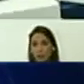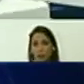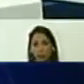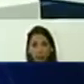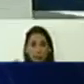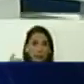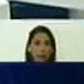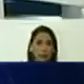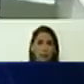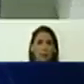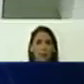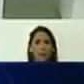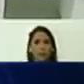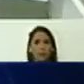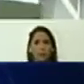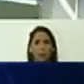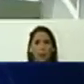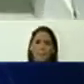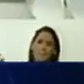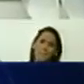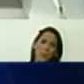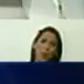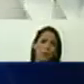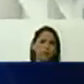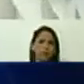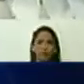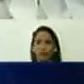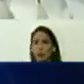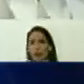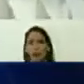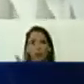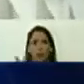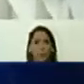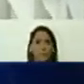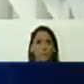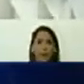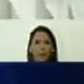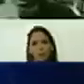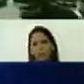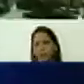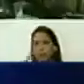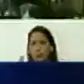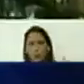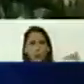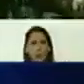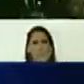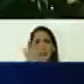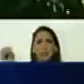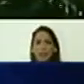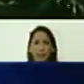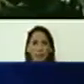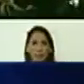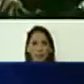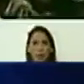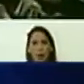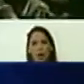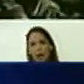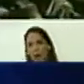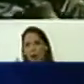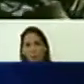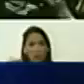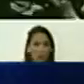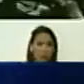tenemos previsto destruir más de 32.000 armas de fuego para sobrepasar las 500.000 armas de fuego que